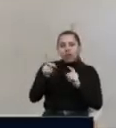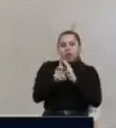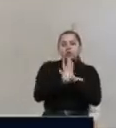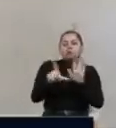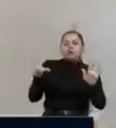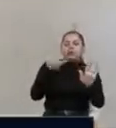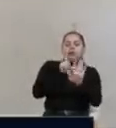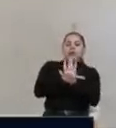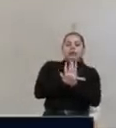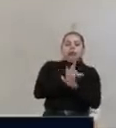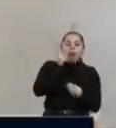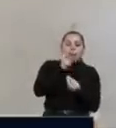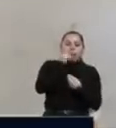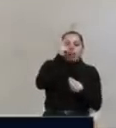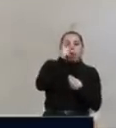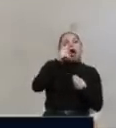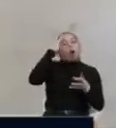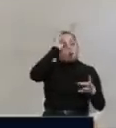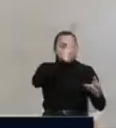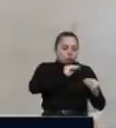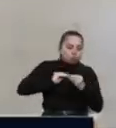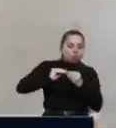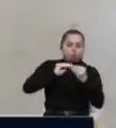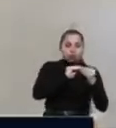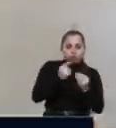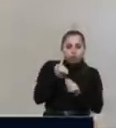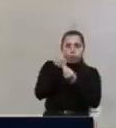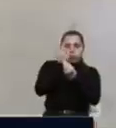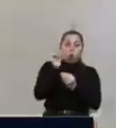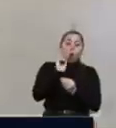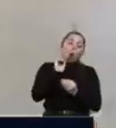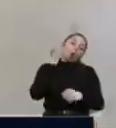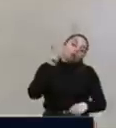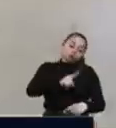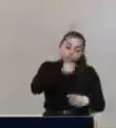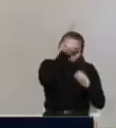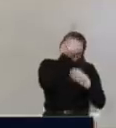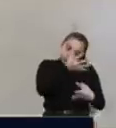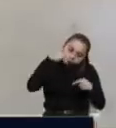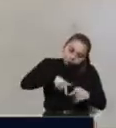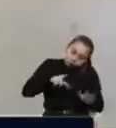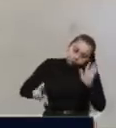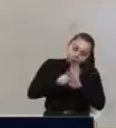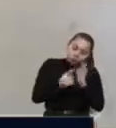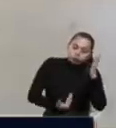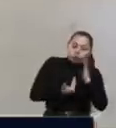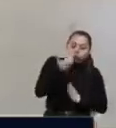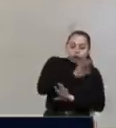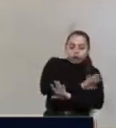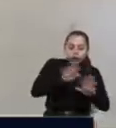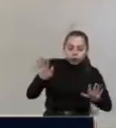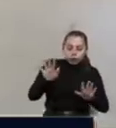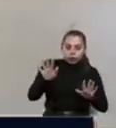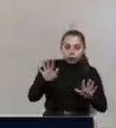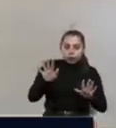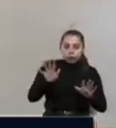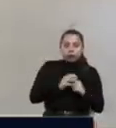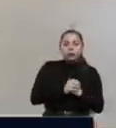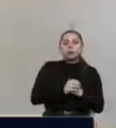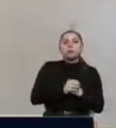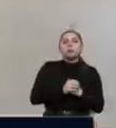lleguemos o a la negociación política o al sometimiento, a la ley de sometimiento.